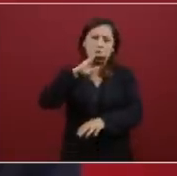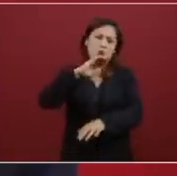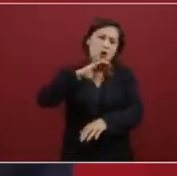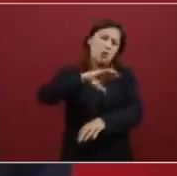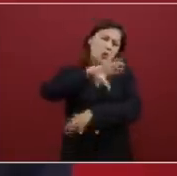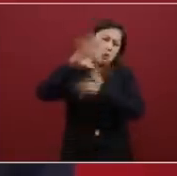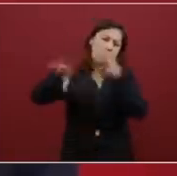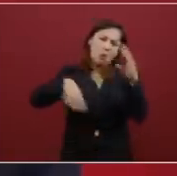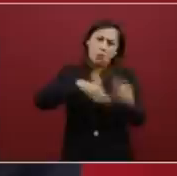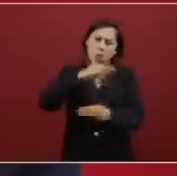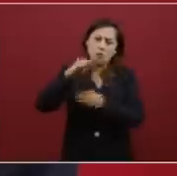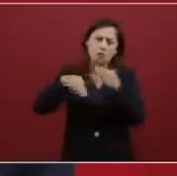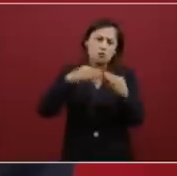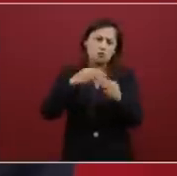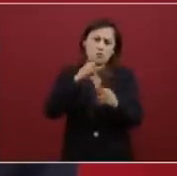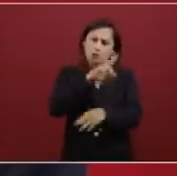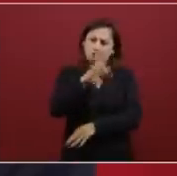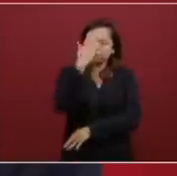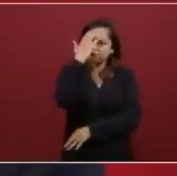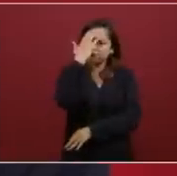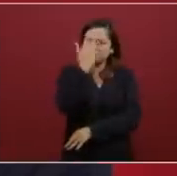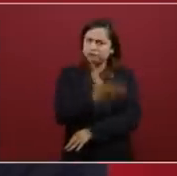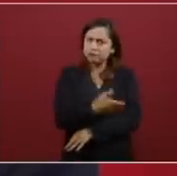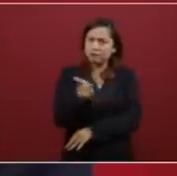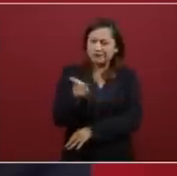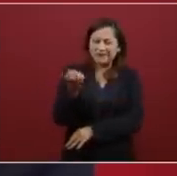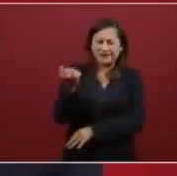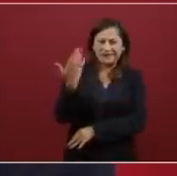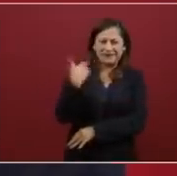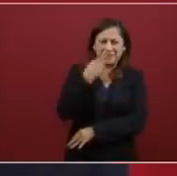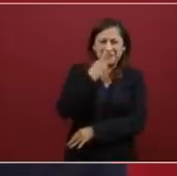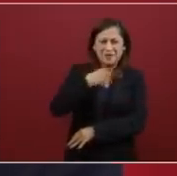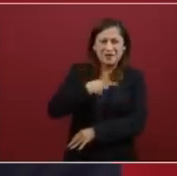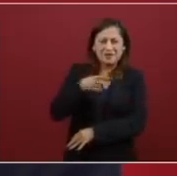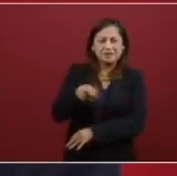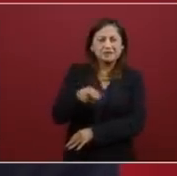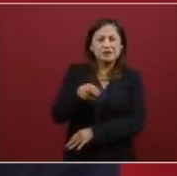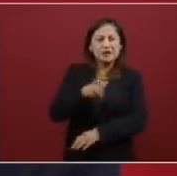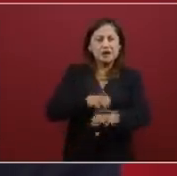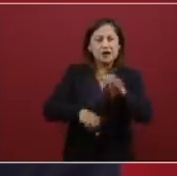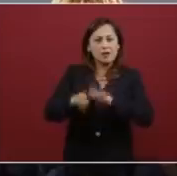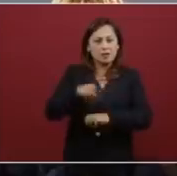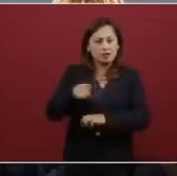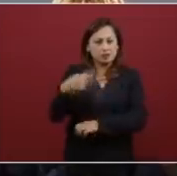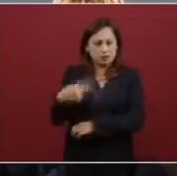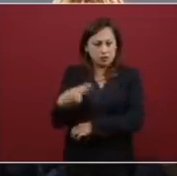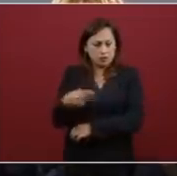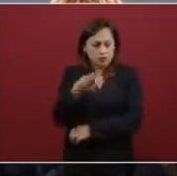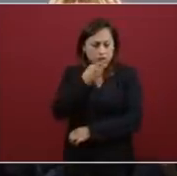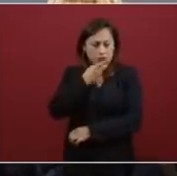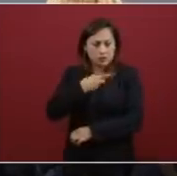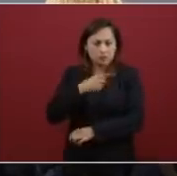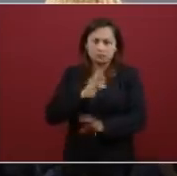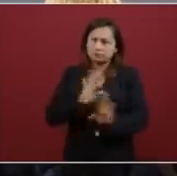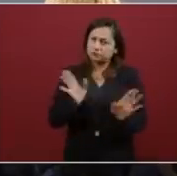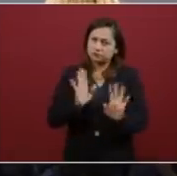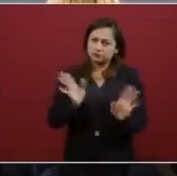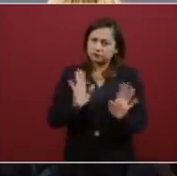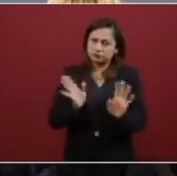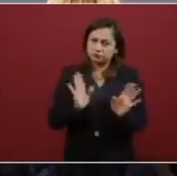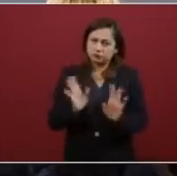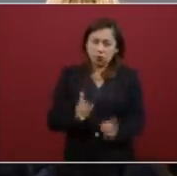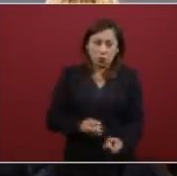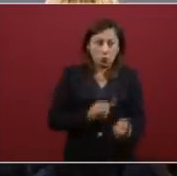Esa empresa que mencionó, no quiero hablar mejor de una que de